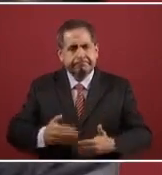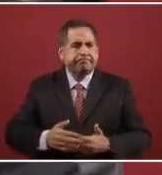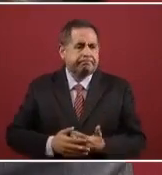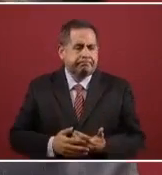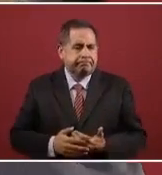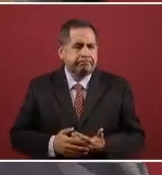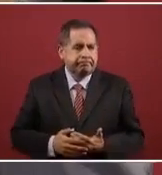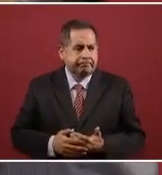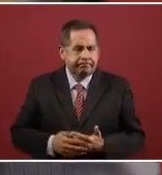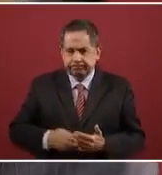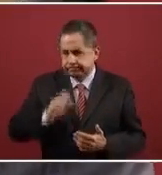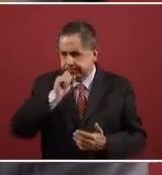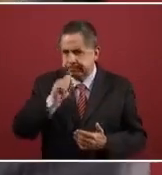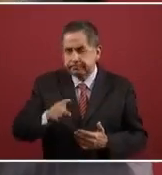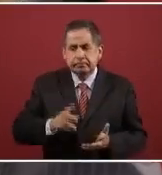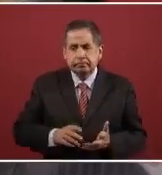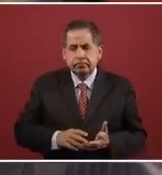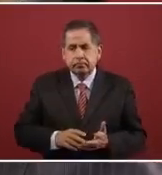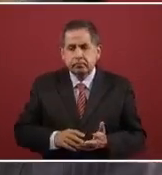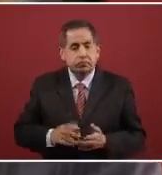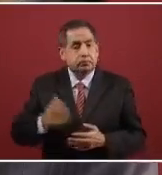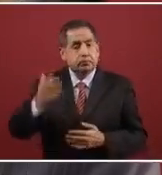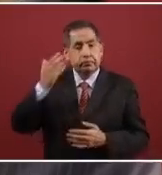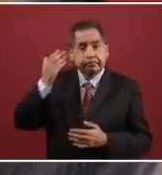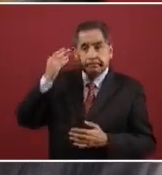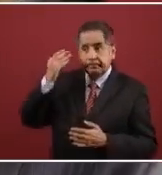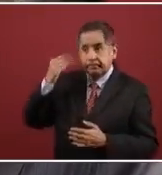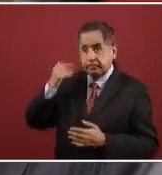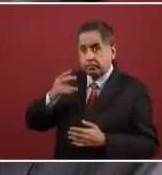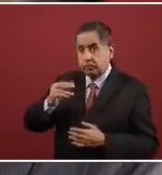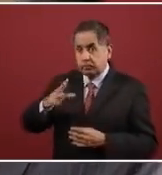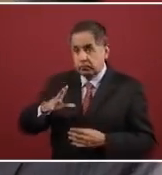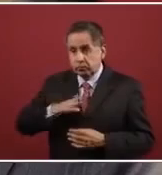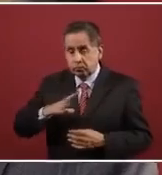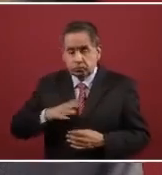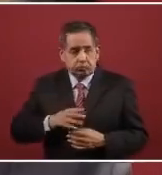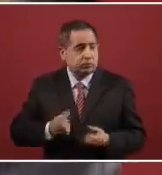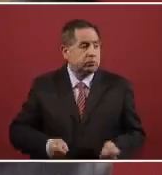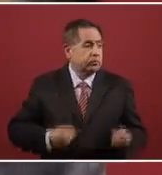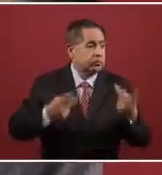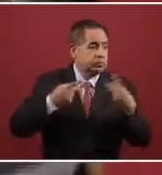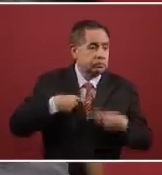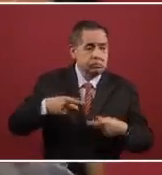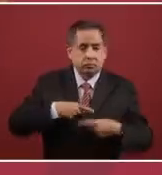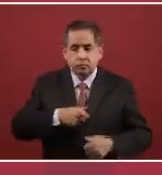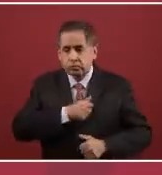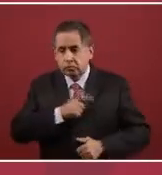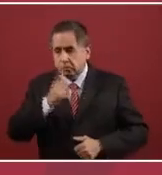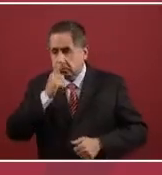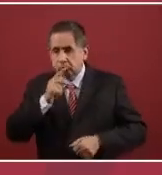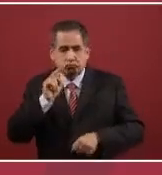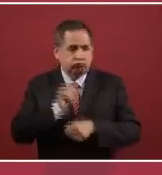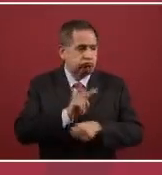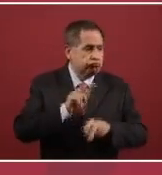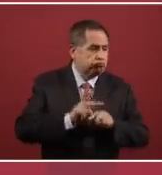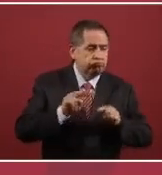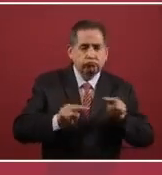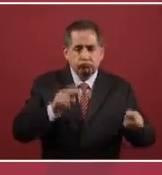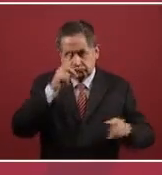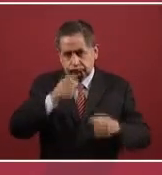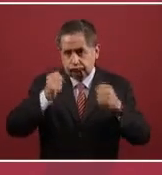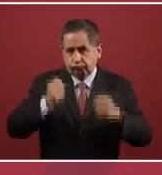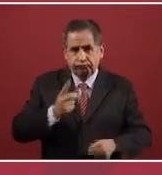También no teníamos elementos para garantizar la seguridad de los